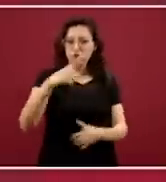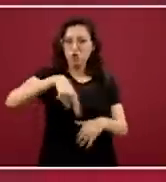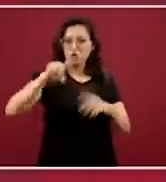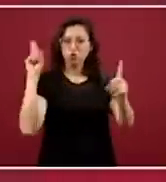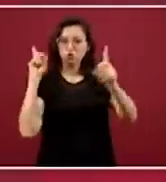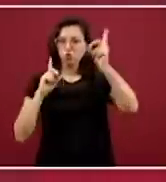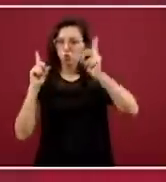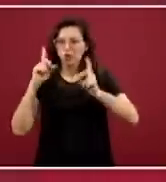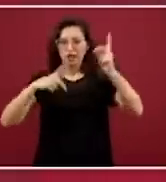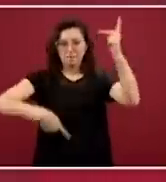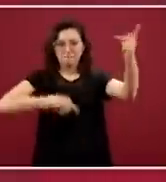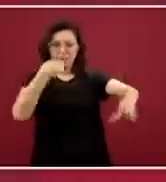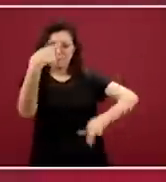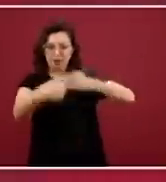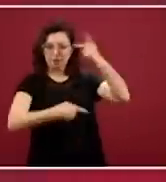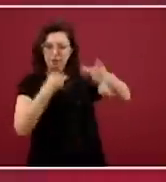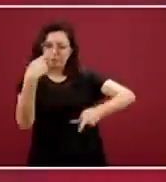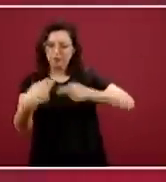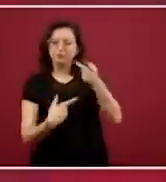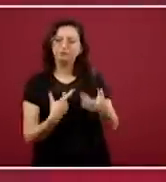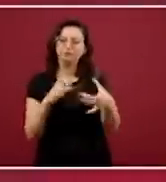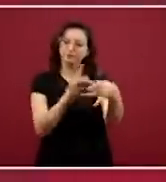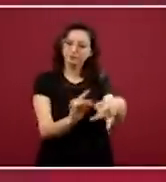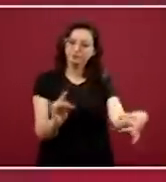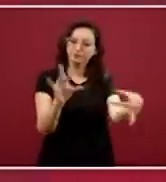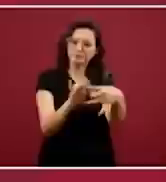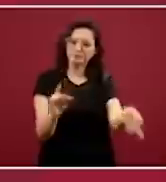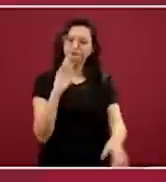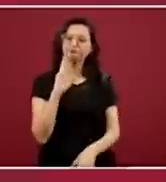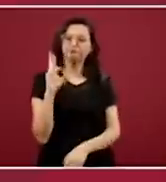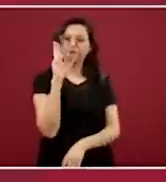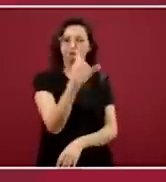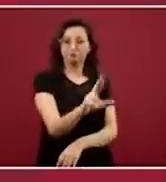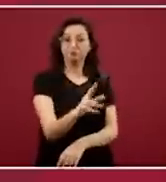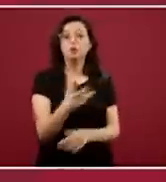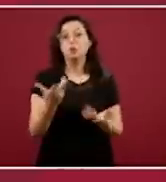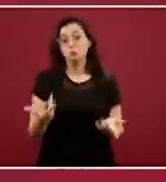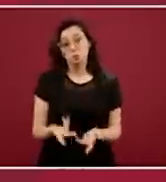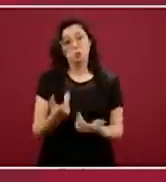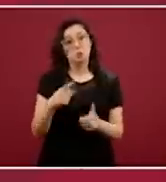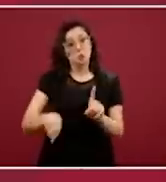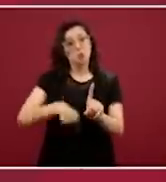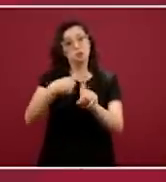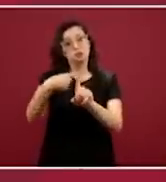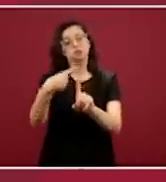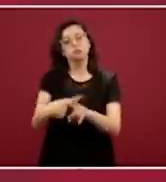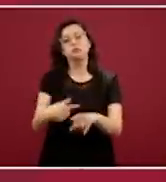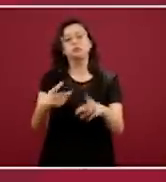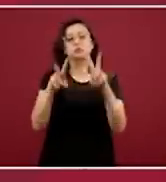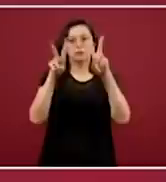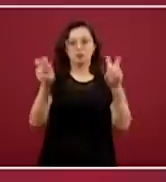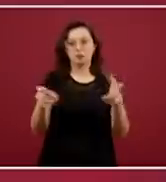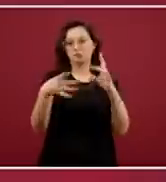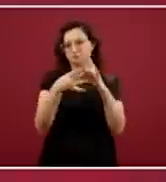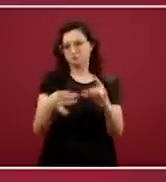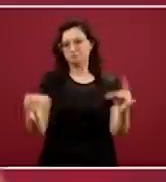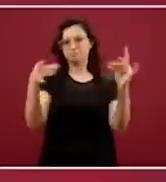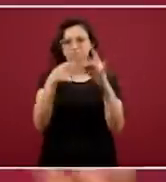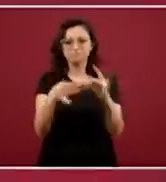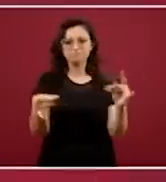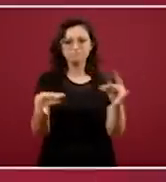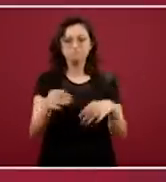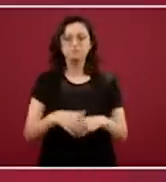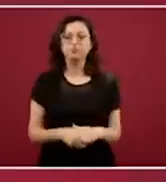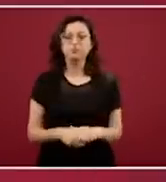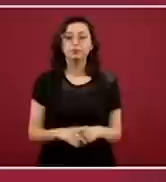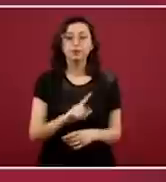Fue una reunión muy productiva en donde se habló de manera técnica sobre esta situación. Y